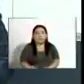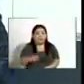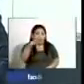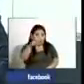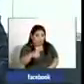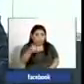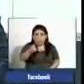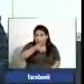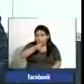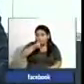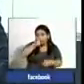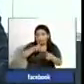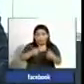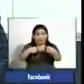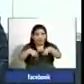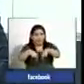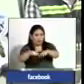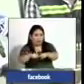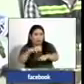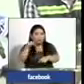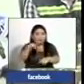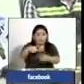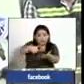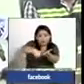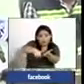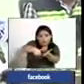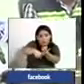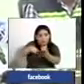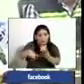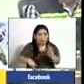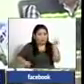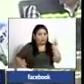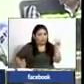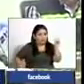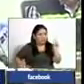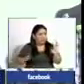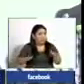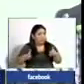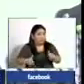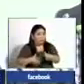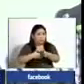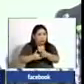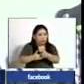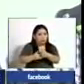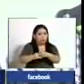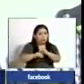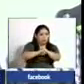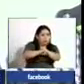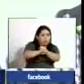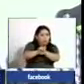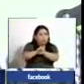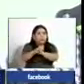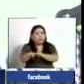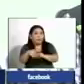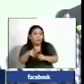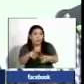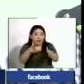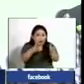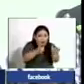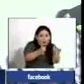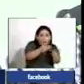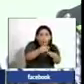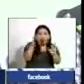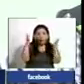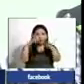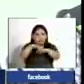Vamos a continuar con más información. La comuna de San Salvador ha iniciado una campaña para que los capitalinos separen los desechos bioinfecciosos como